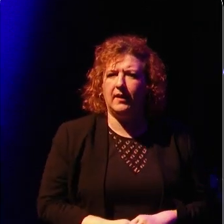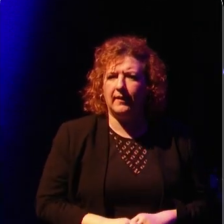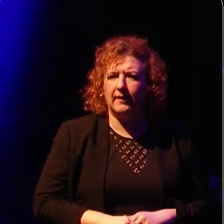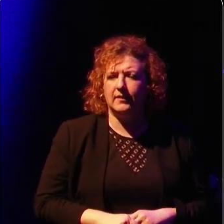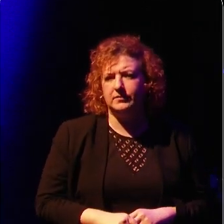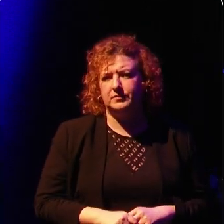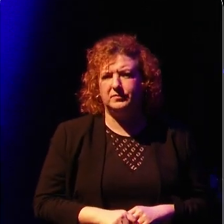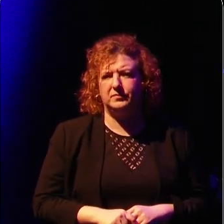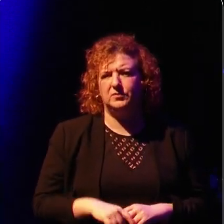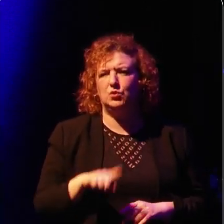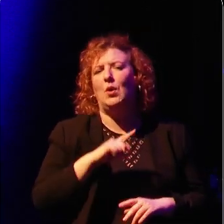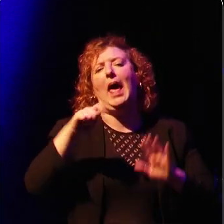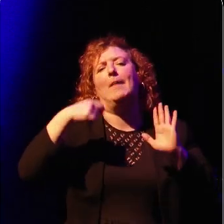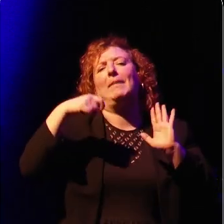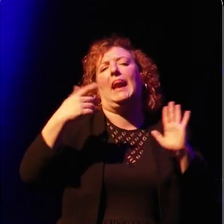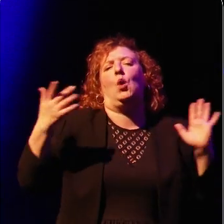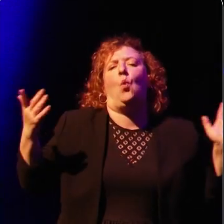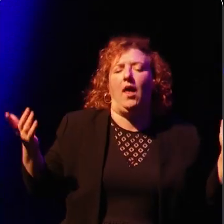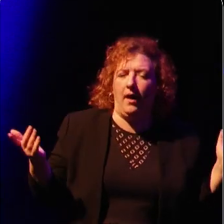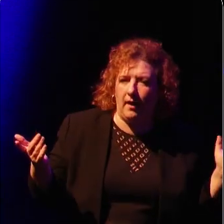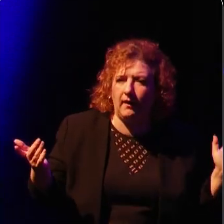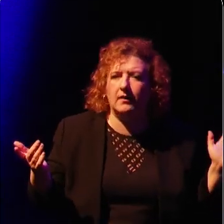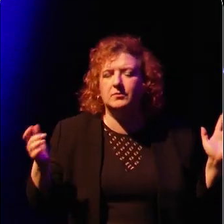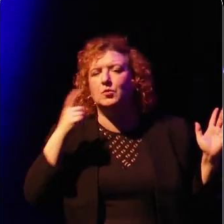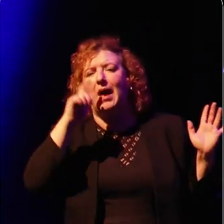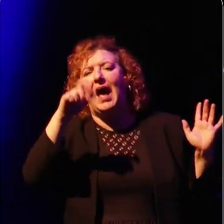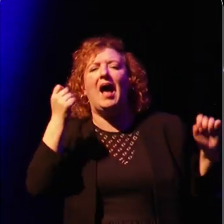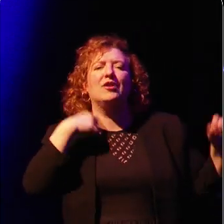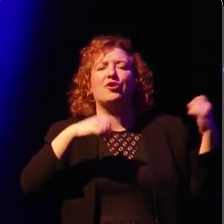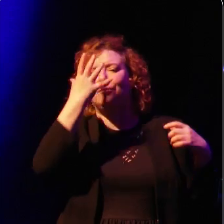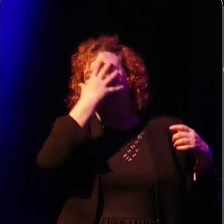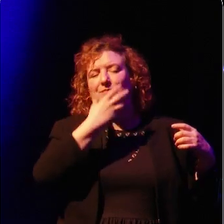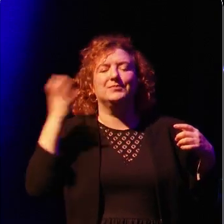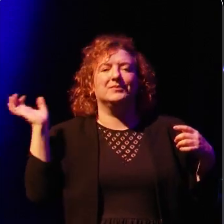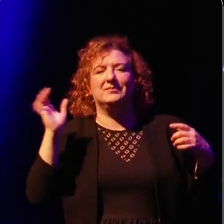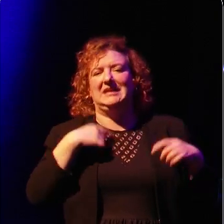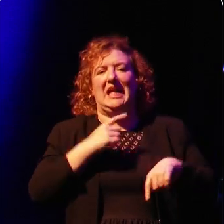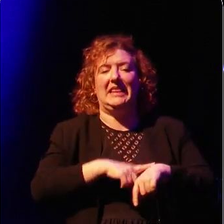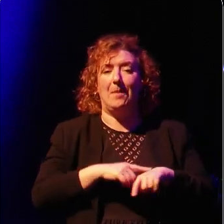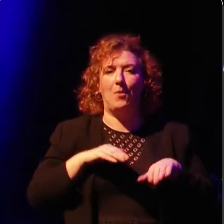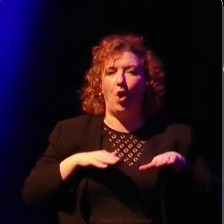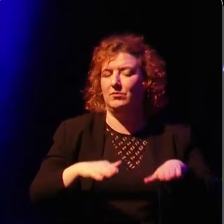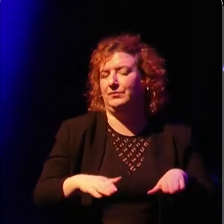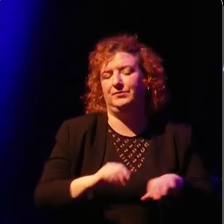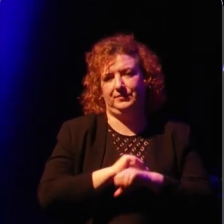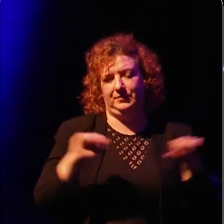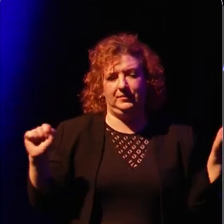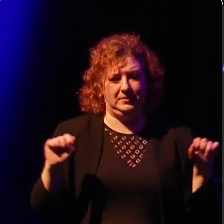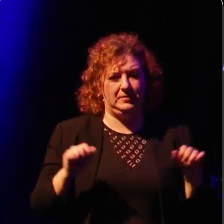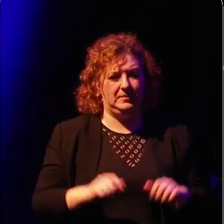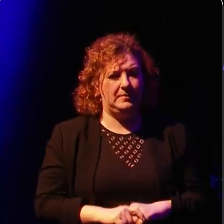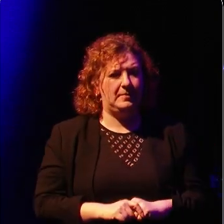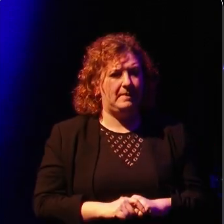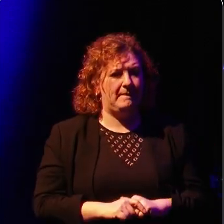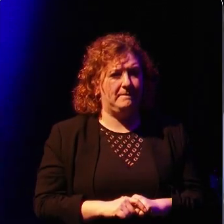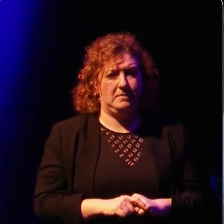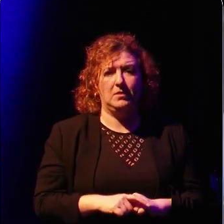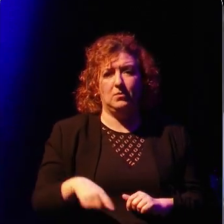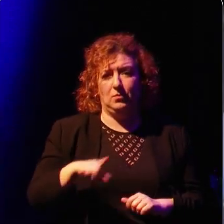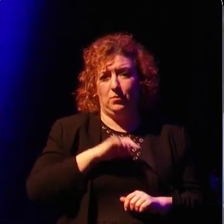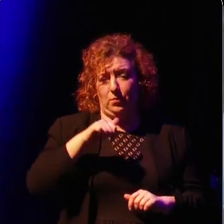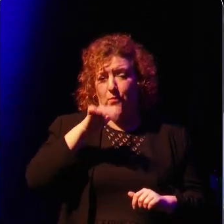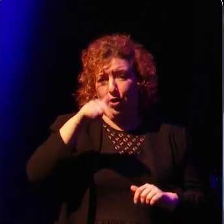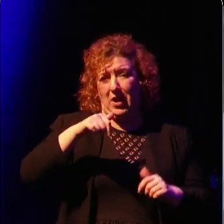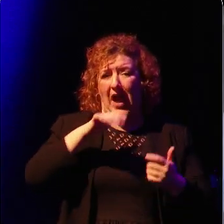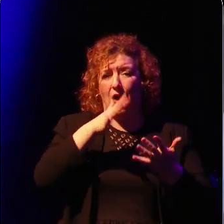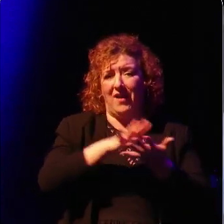esto es una peli. Suplantar a un actor en una peli, esto no es tiempo real, que es para lo que hemos estado, para lo que estábamos